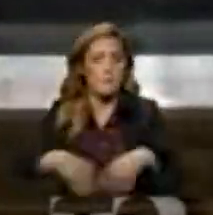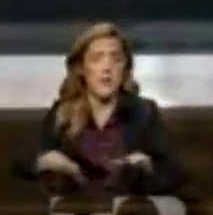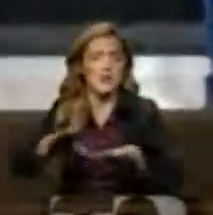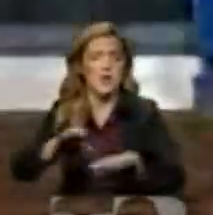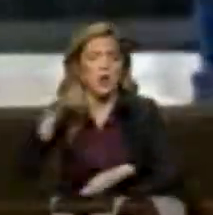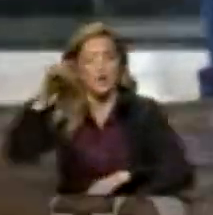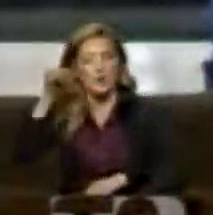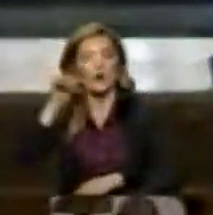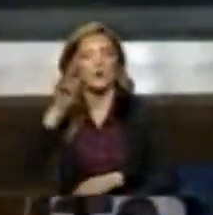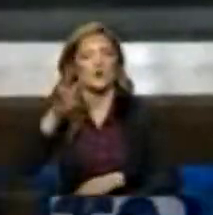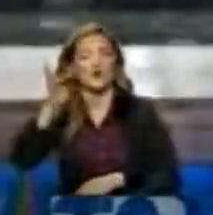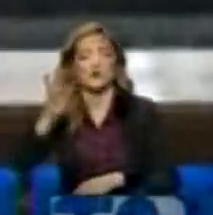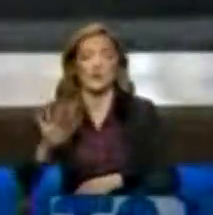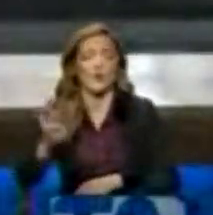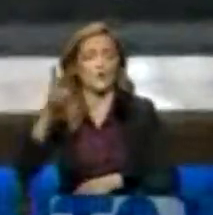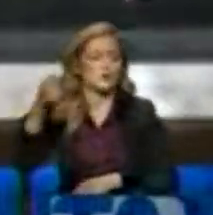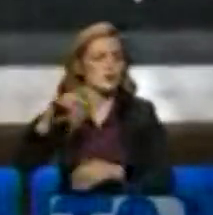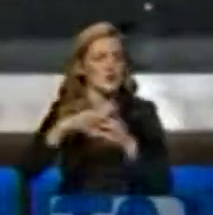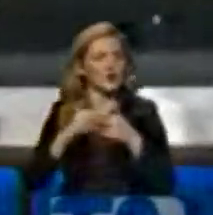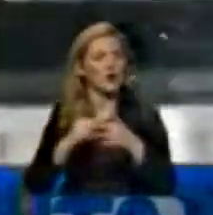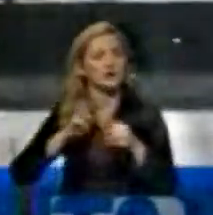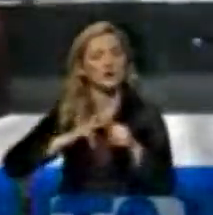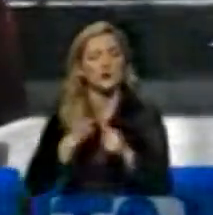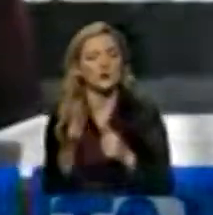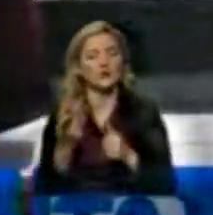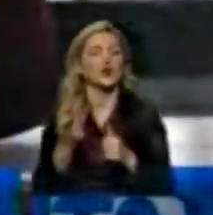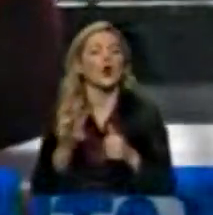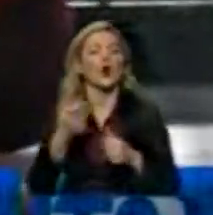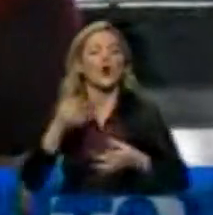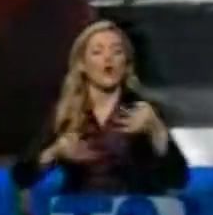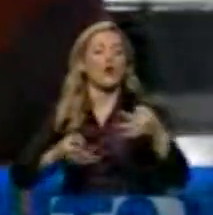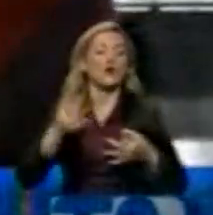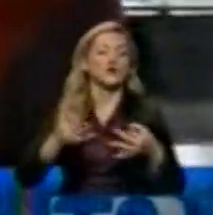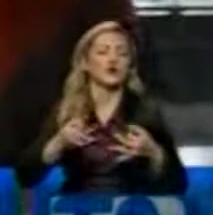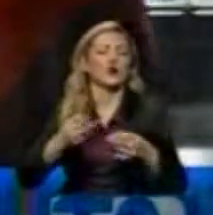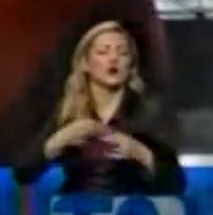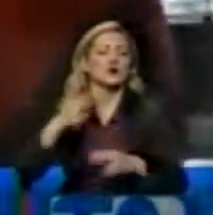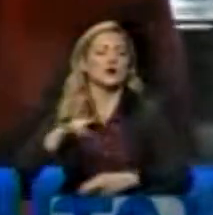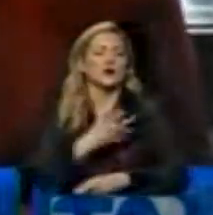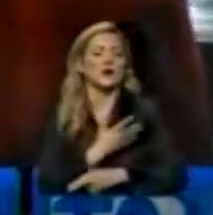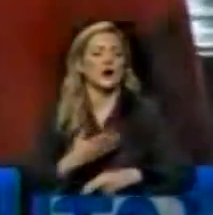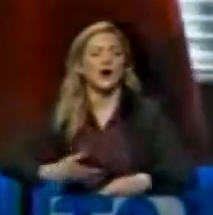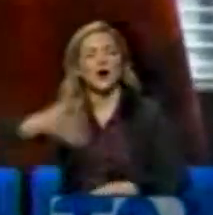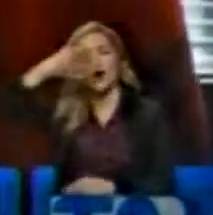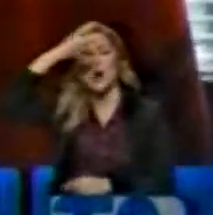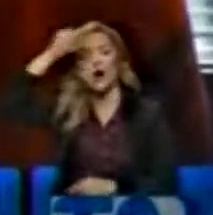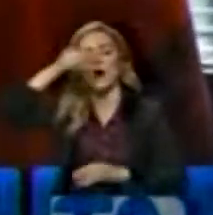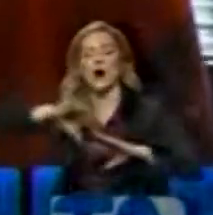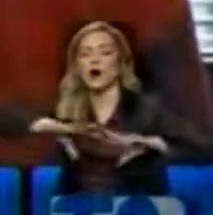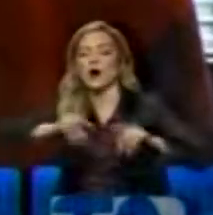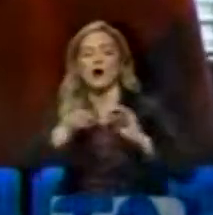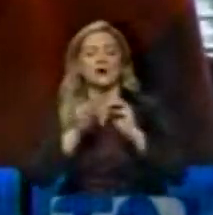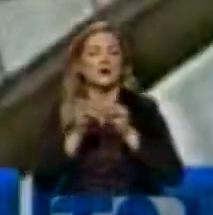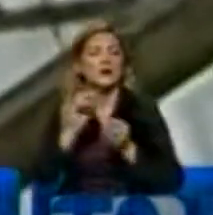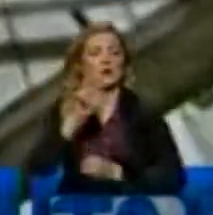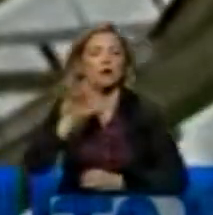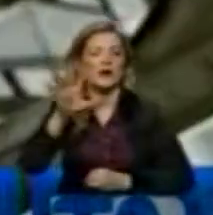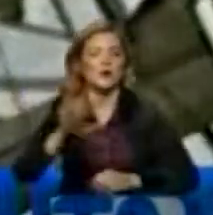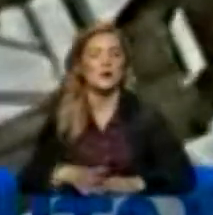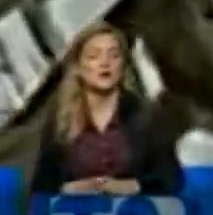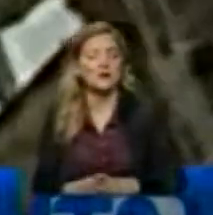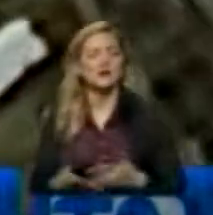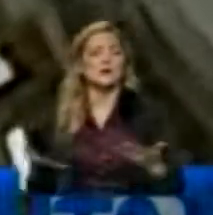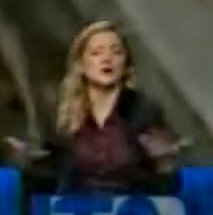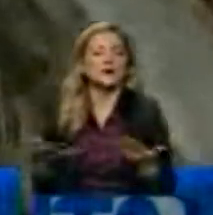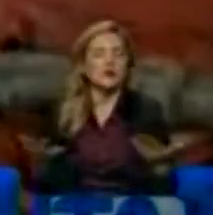Es el segundo llamado a juicio en contra del ex vicepresidente Jorge Glass en otro de los capítulos de la corrupción de la Revolución Ciudadana, y esta vez